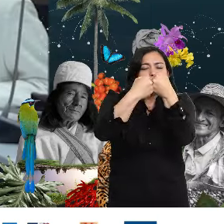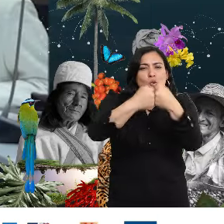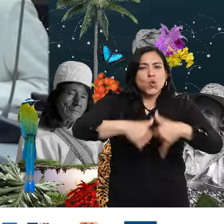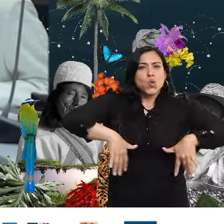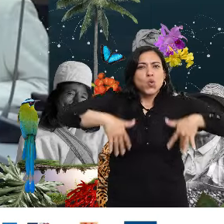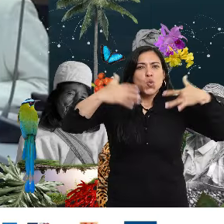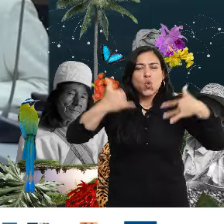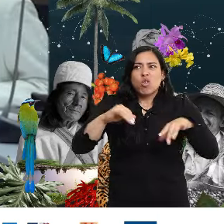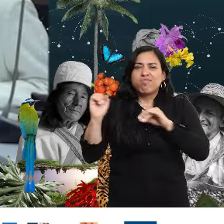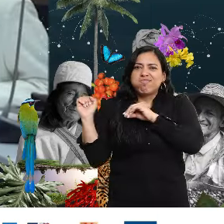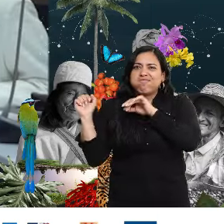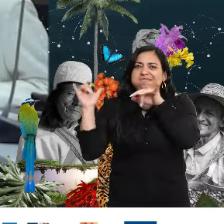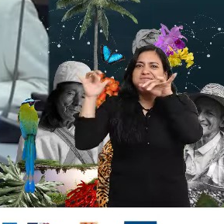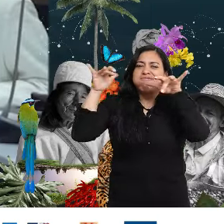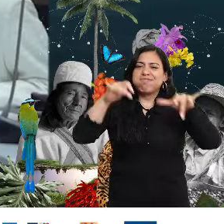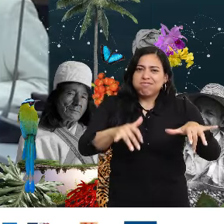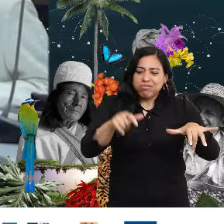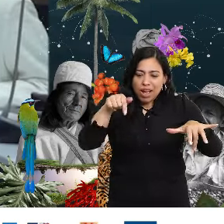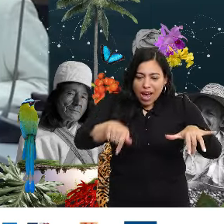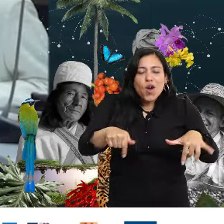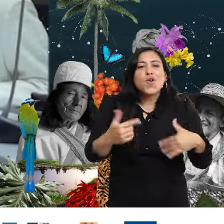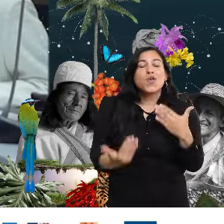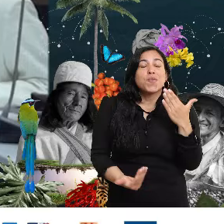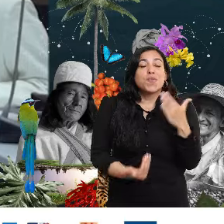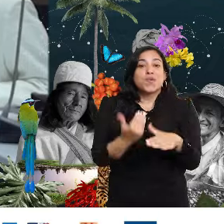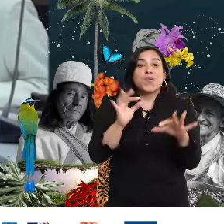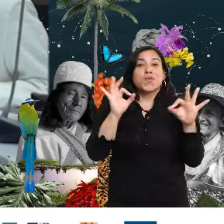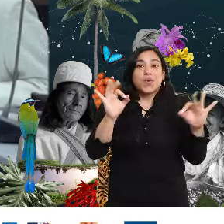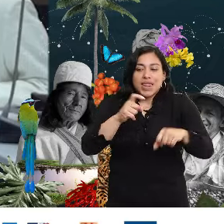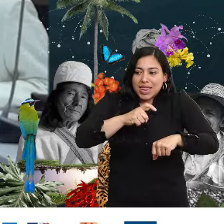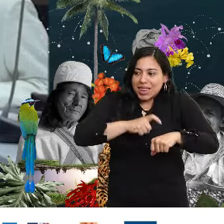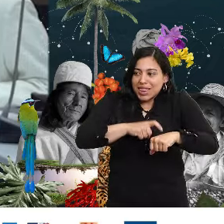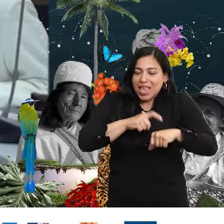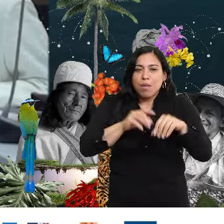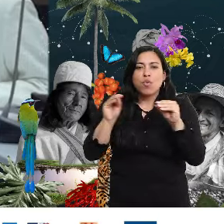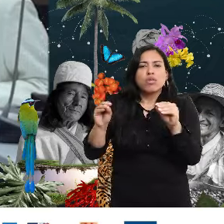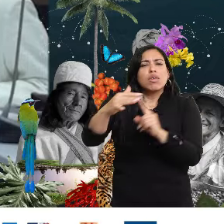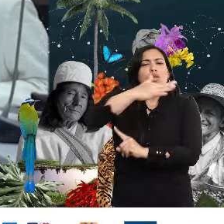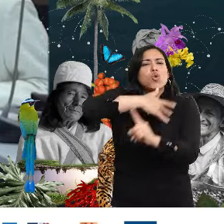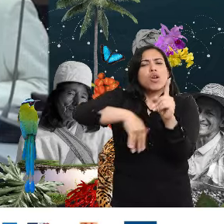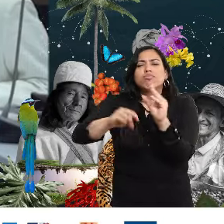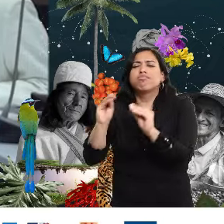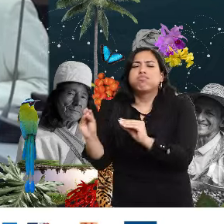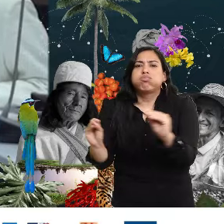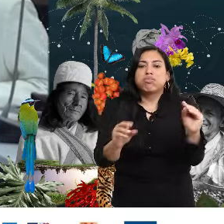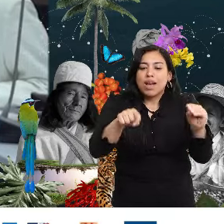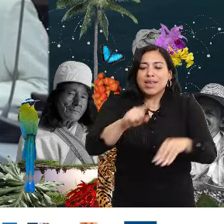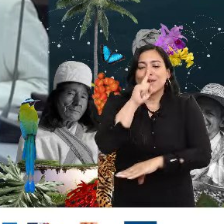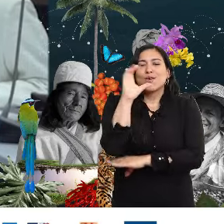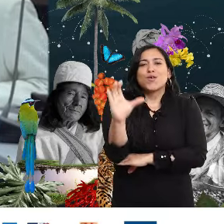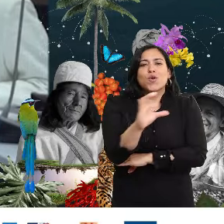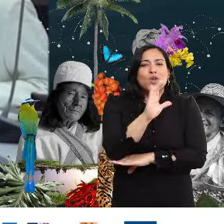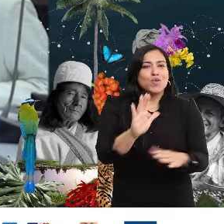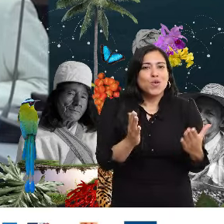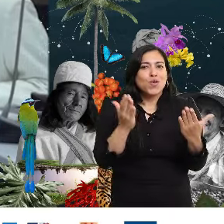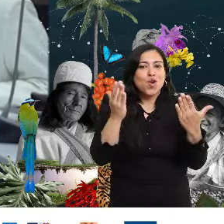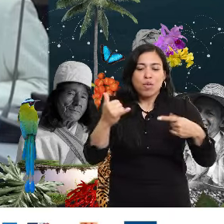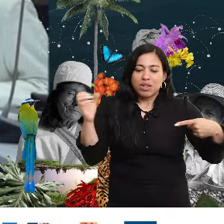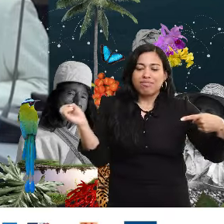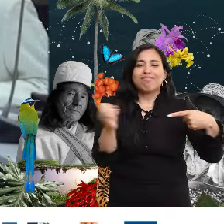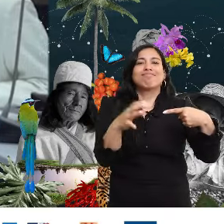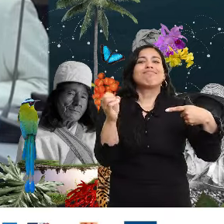y movilizar este excepcional momento de educación ambiental en Colombia a través de estos